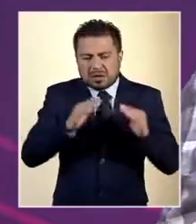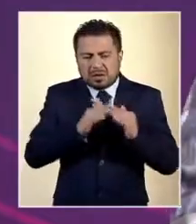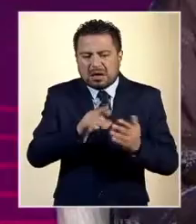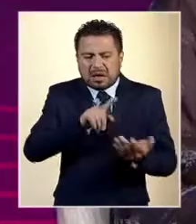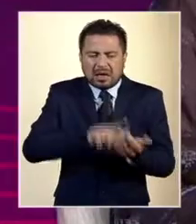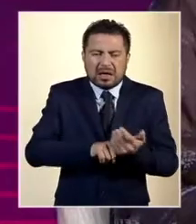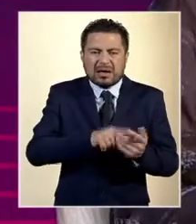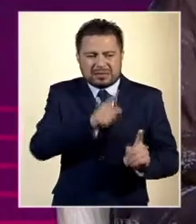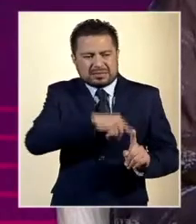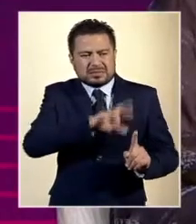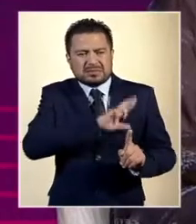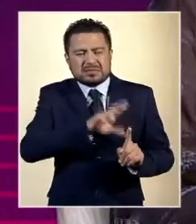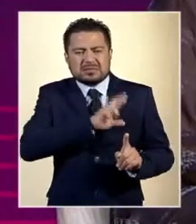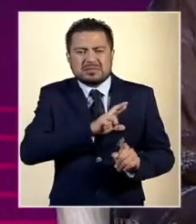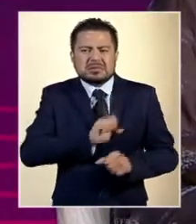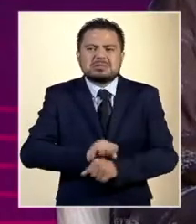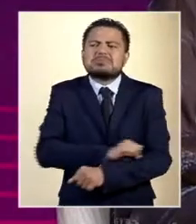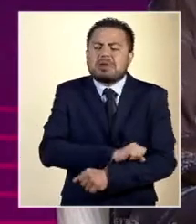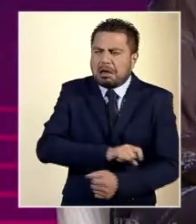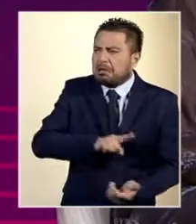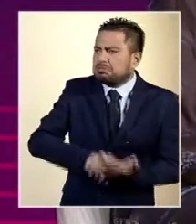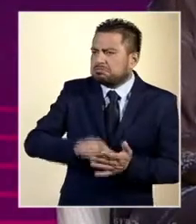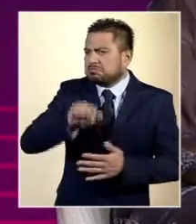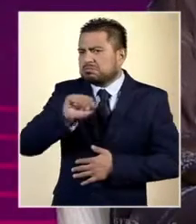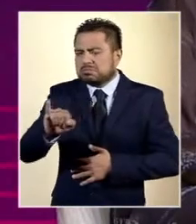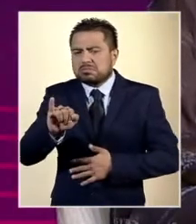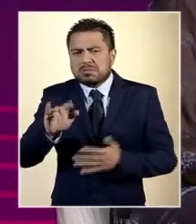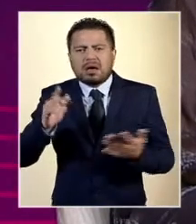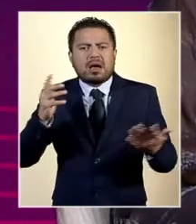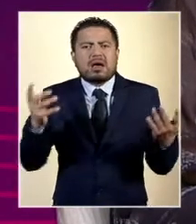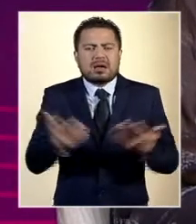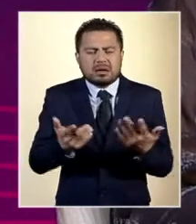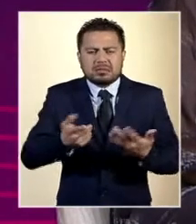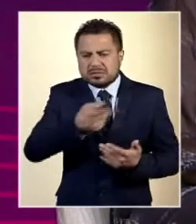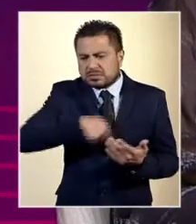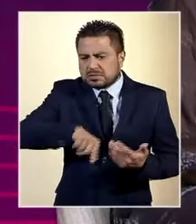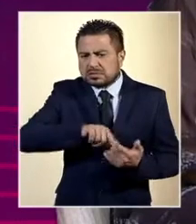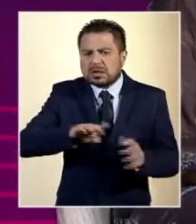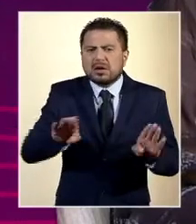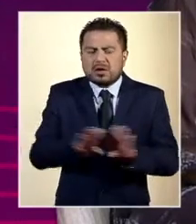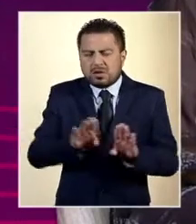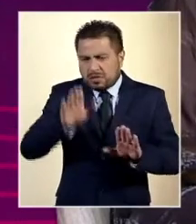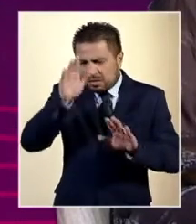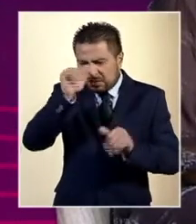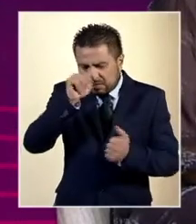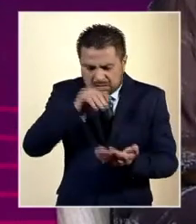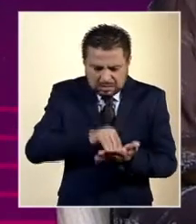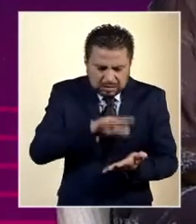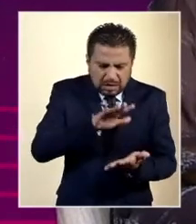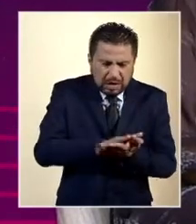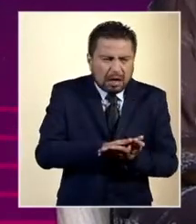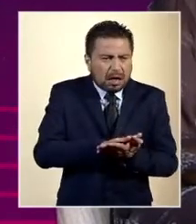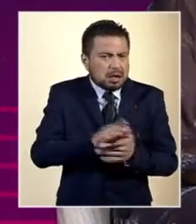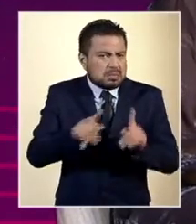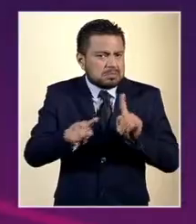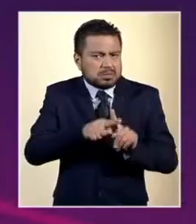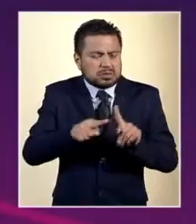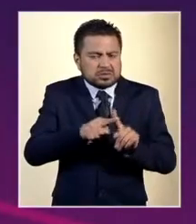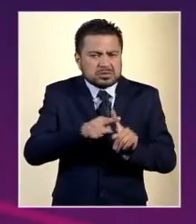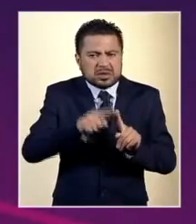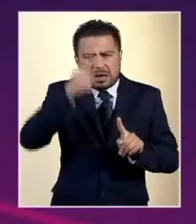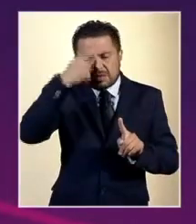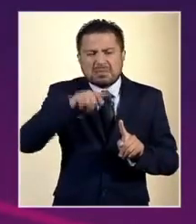las personas que rentan son sensibles, entonces se hace pues una pinza como positiva